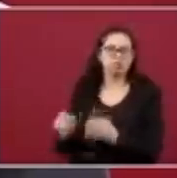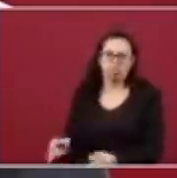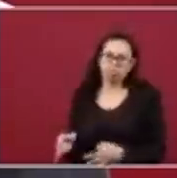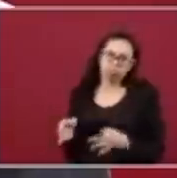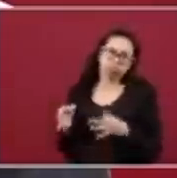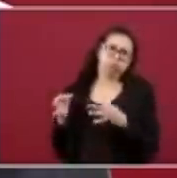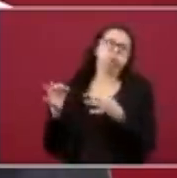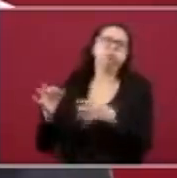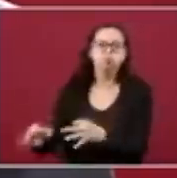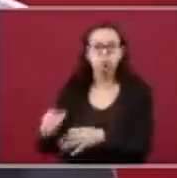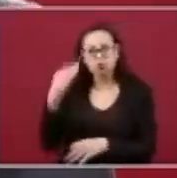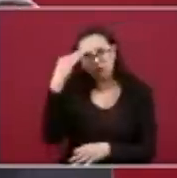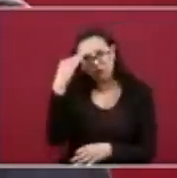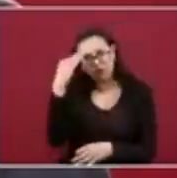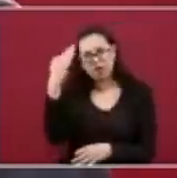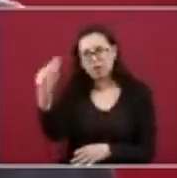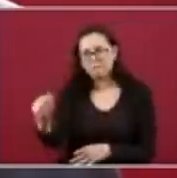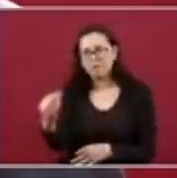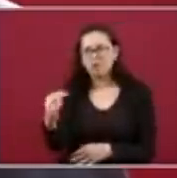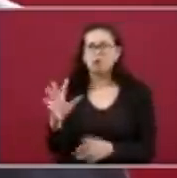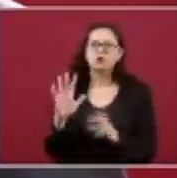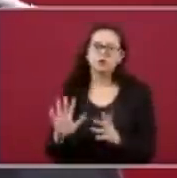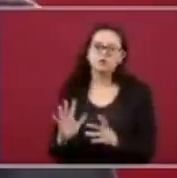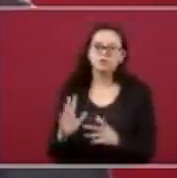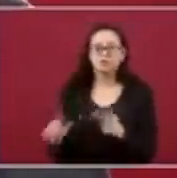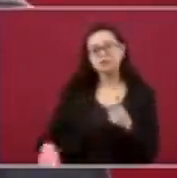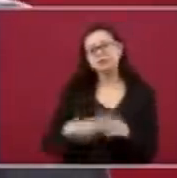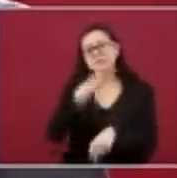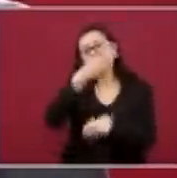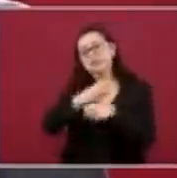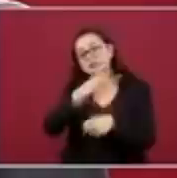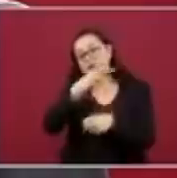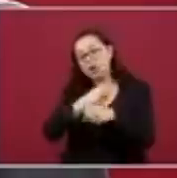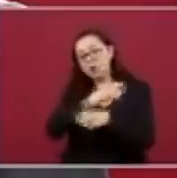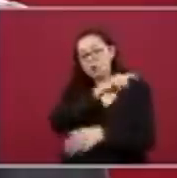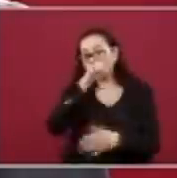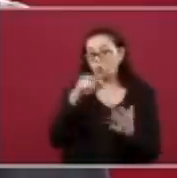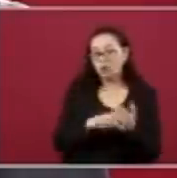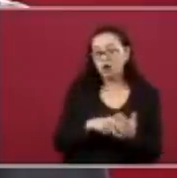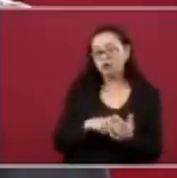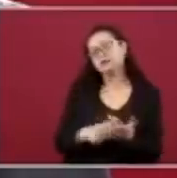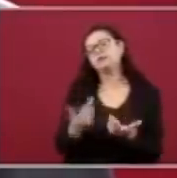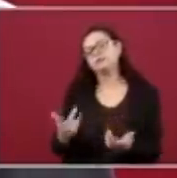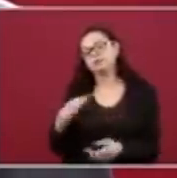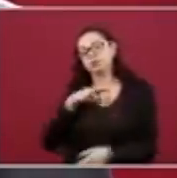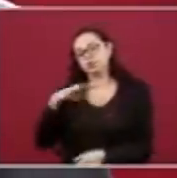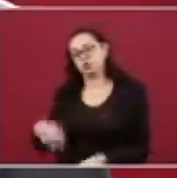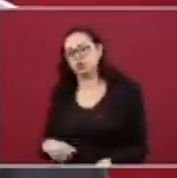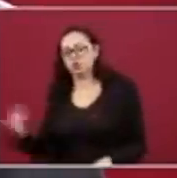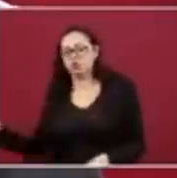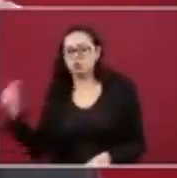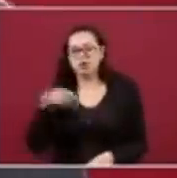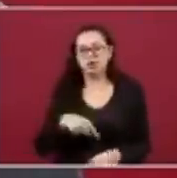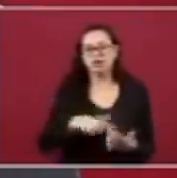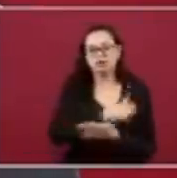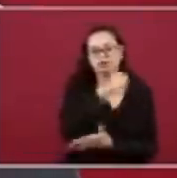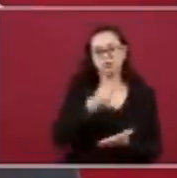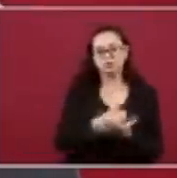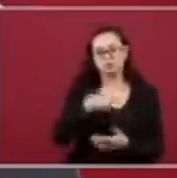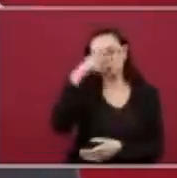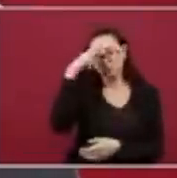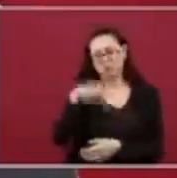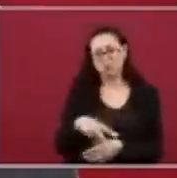asunto y nos queda el de Toluca a la Ciudad de México para terminarlo